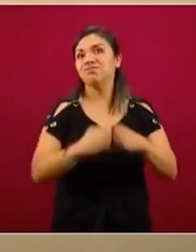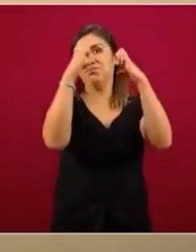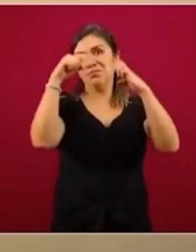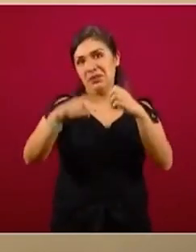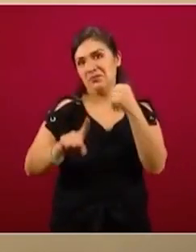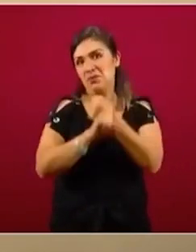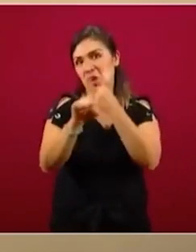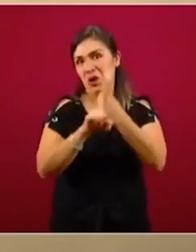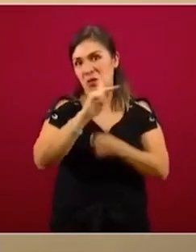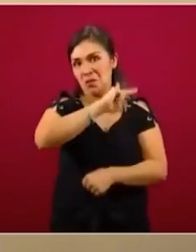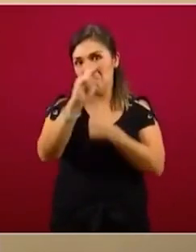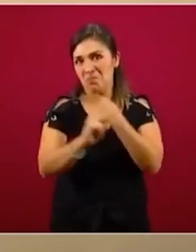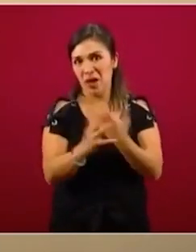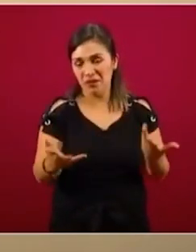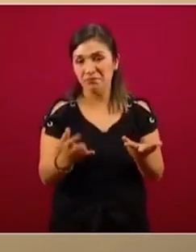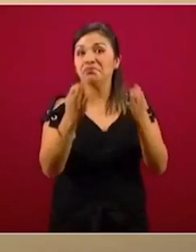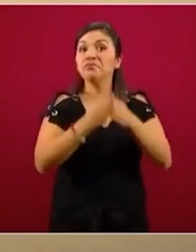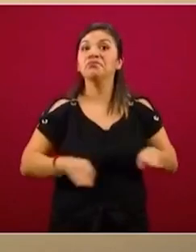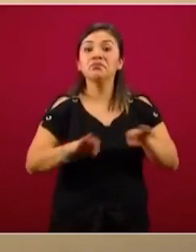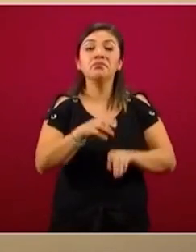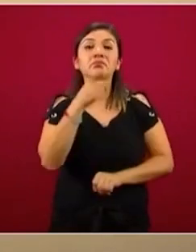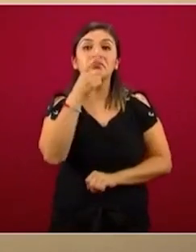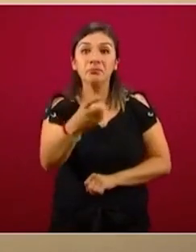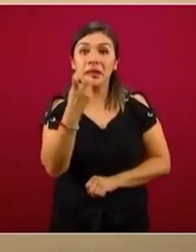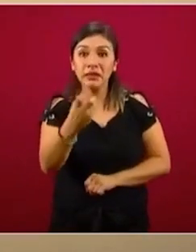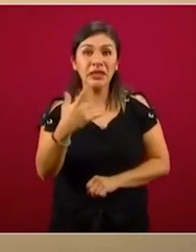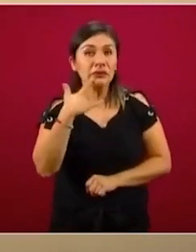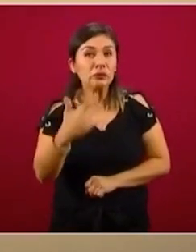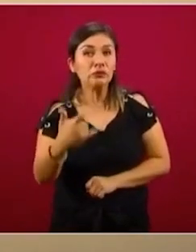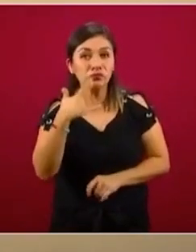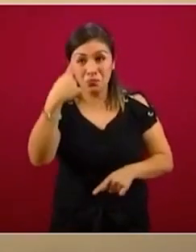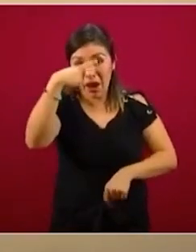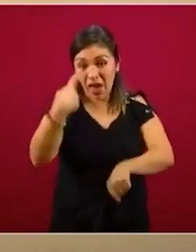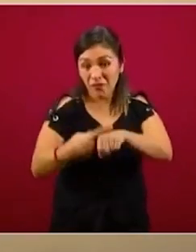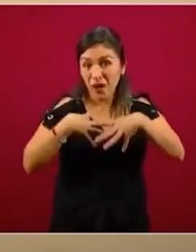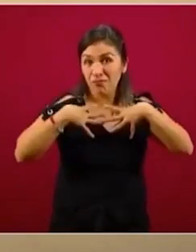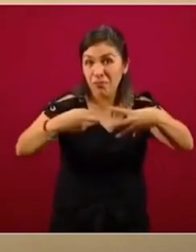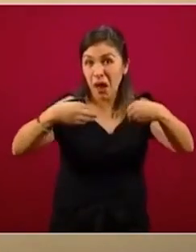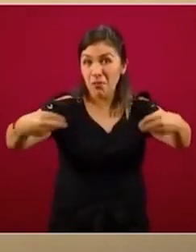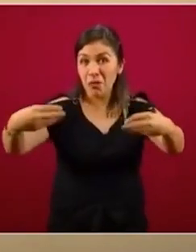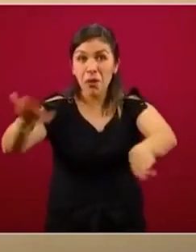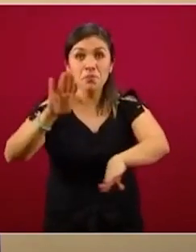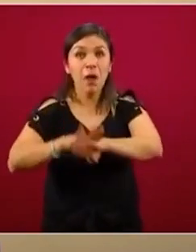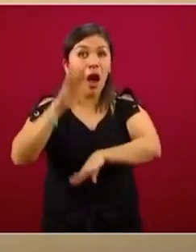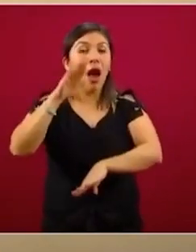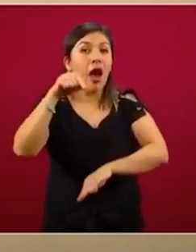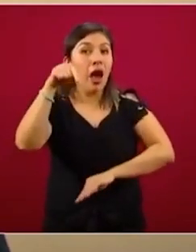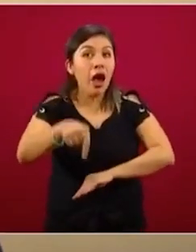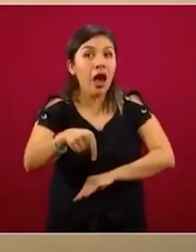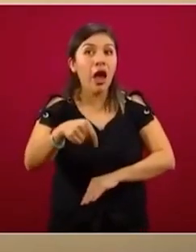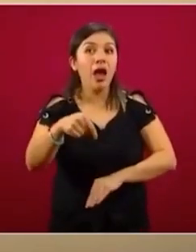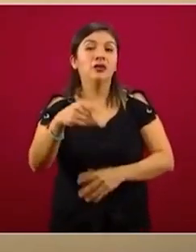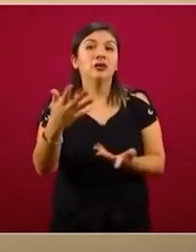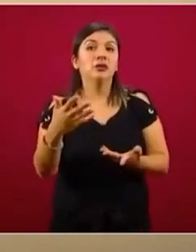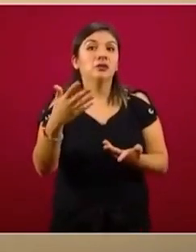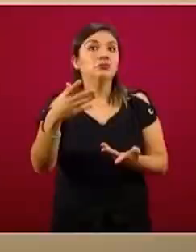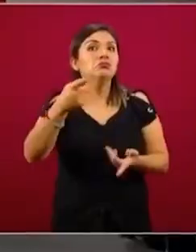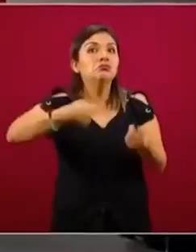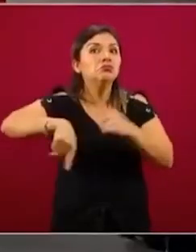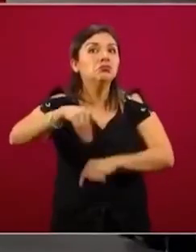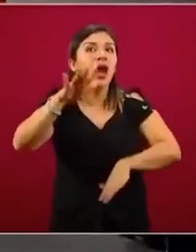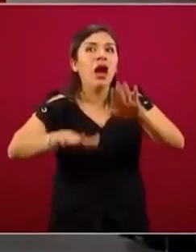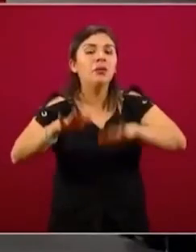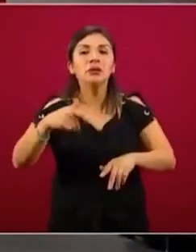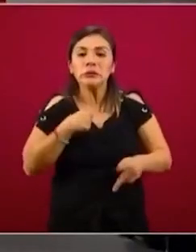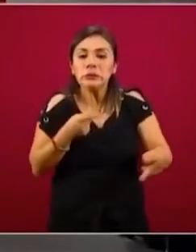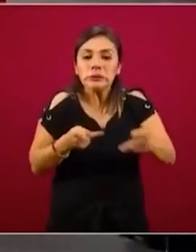país. Es importante mencionar que ante retos epidemiológicos que se nos han presentado y en los cuales tal vez no